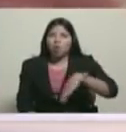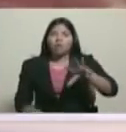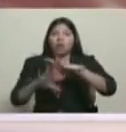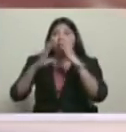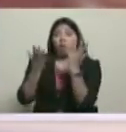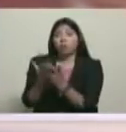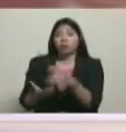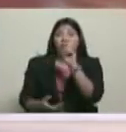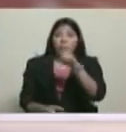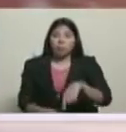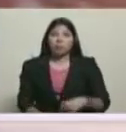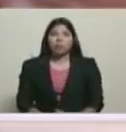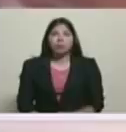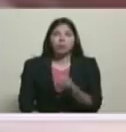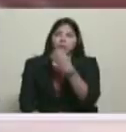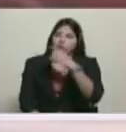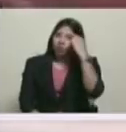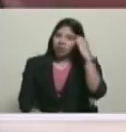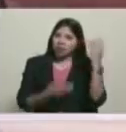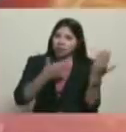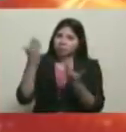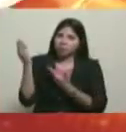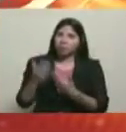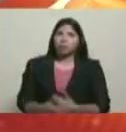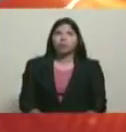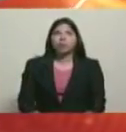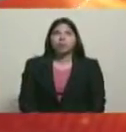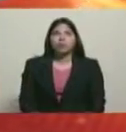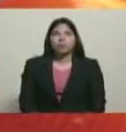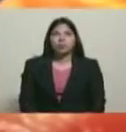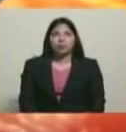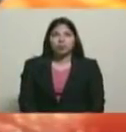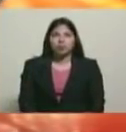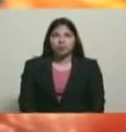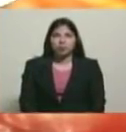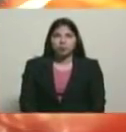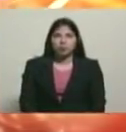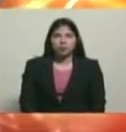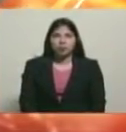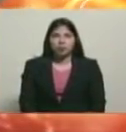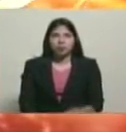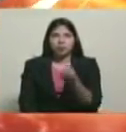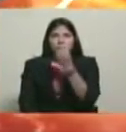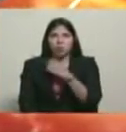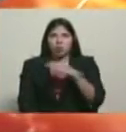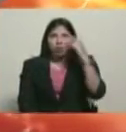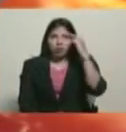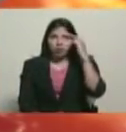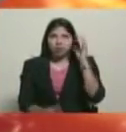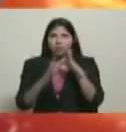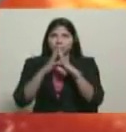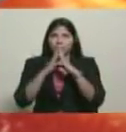Le escuchamos. Adelante. Muy buenos días. 7 de la mañana. Buenos días a todos.